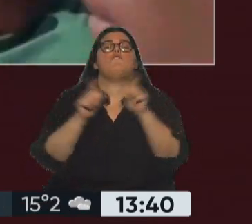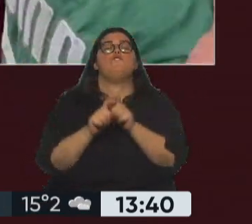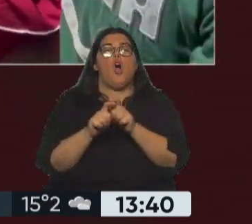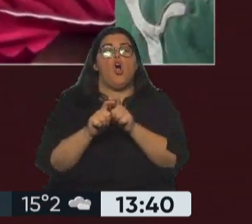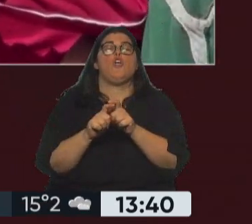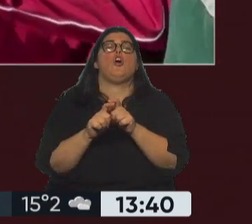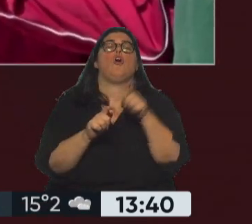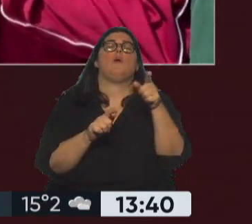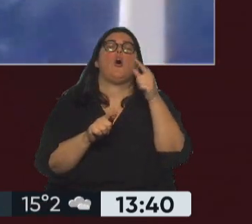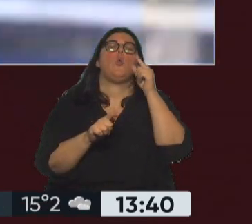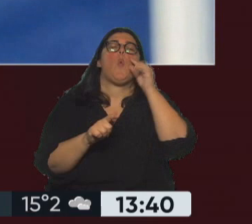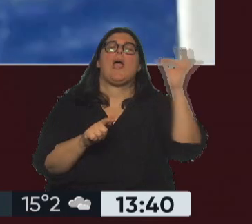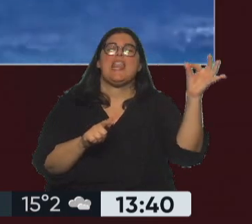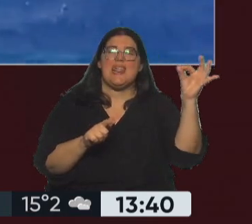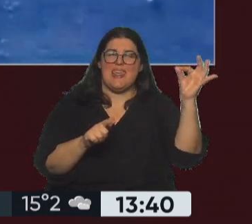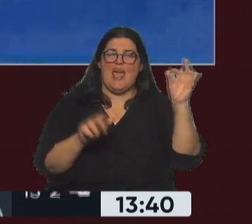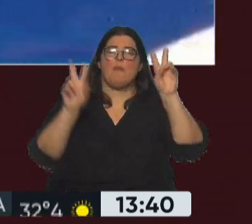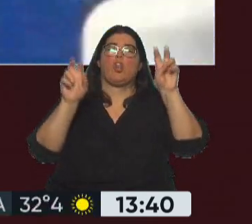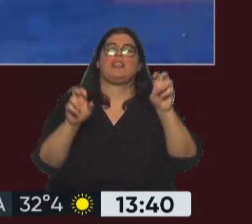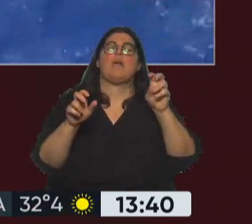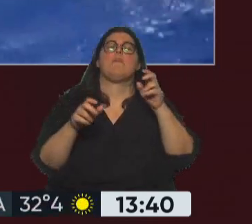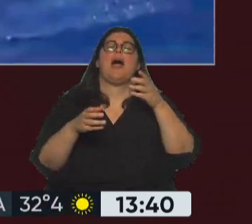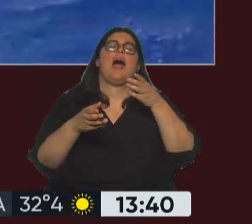en Hungría sobre la cuestión demográfica europea,